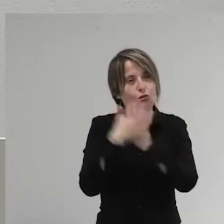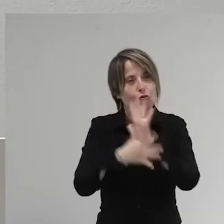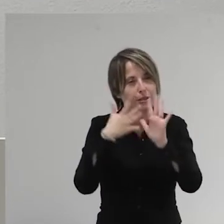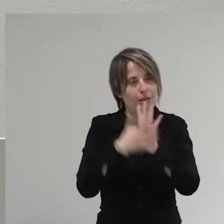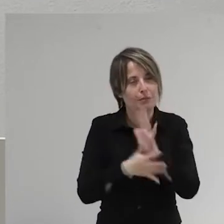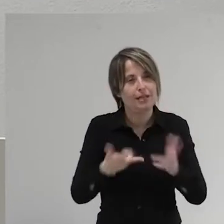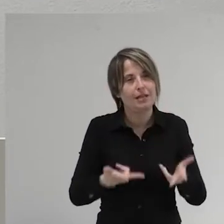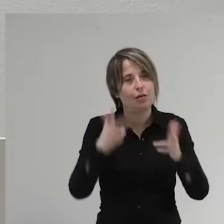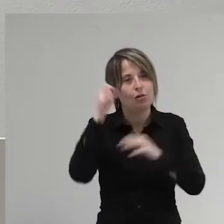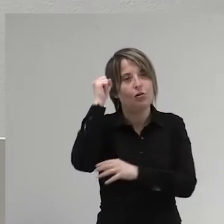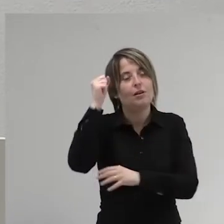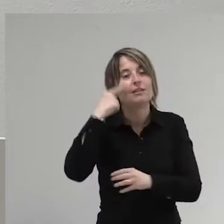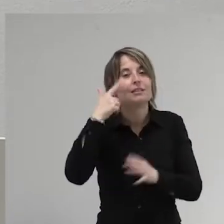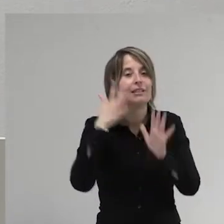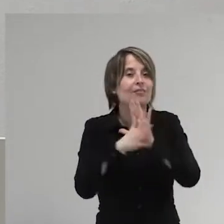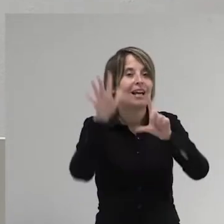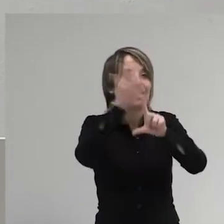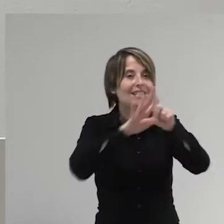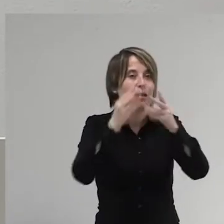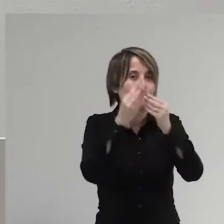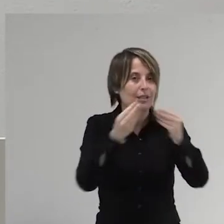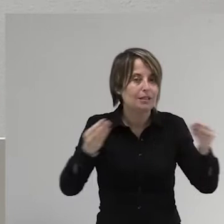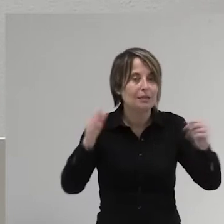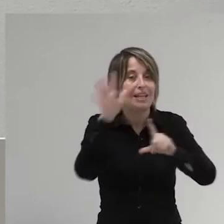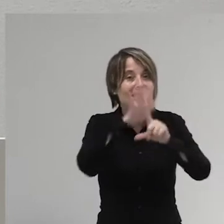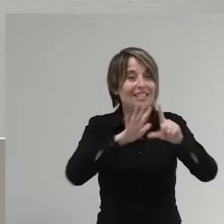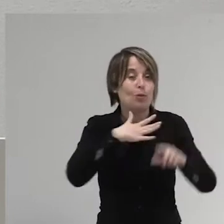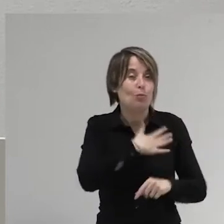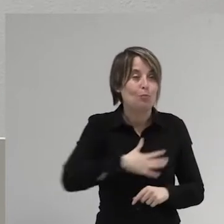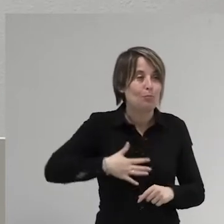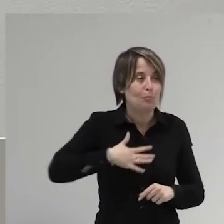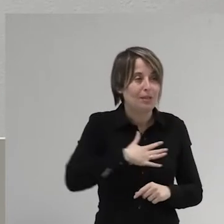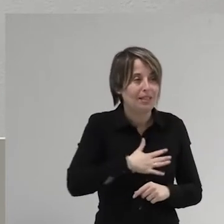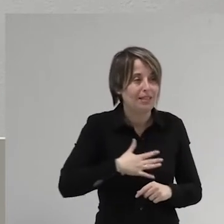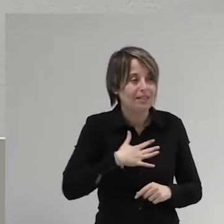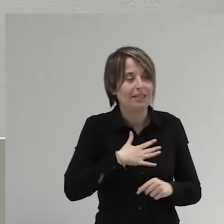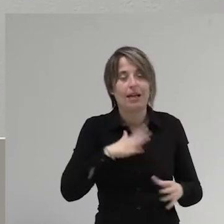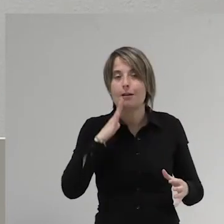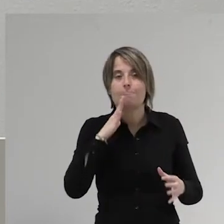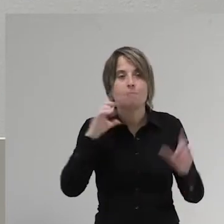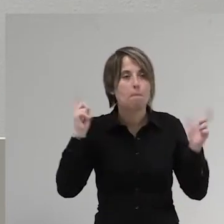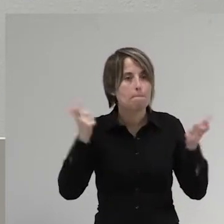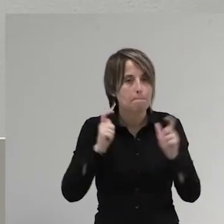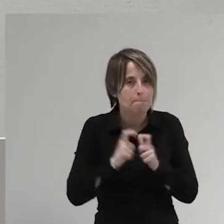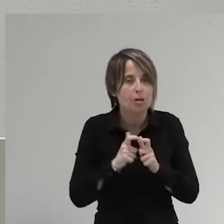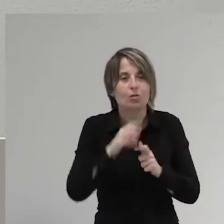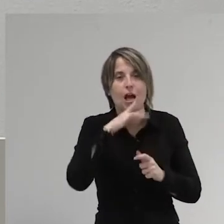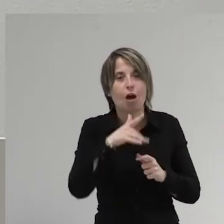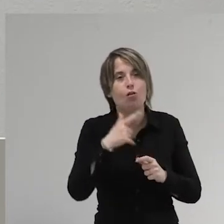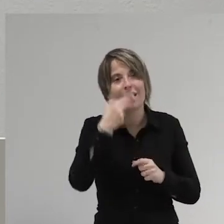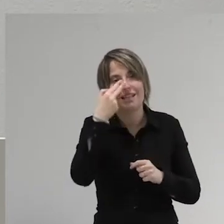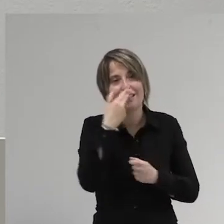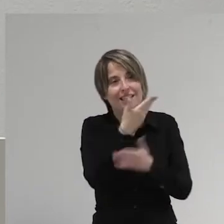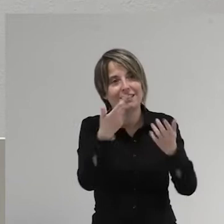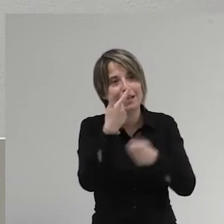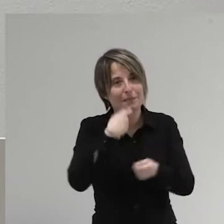¿no? El Estado va desapareciendo, el Estado de bienestar no está más presente, y lo que está presente son los intereses del